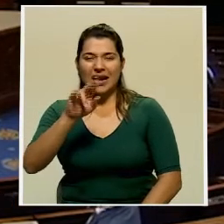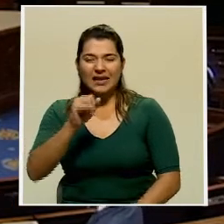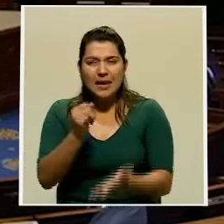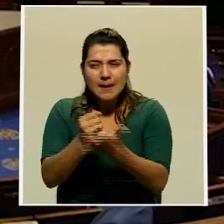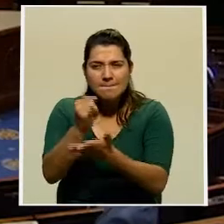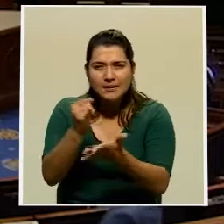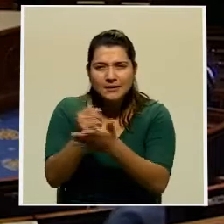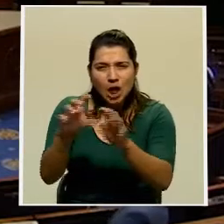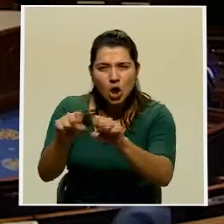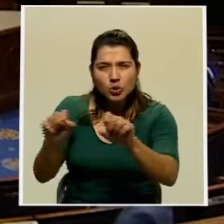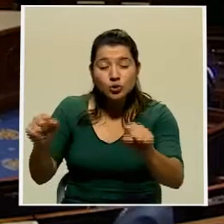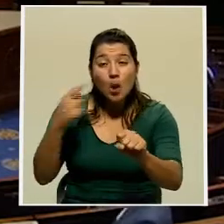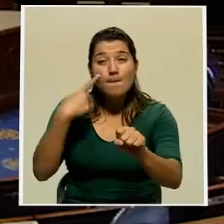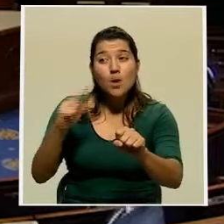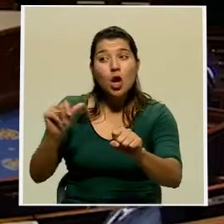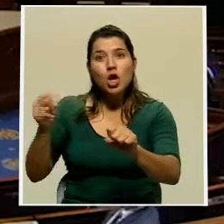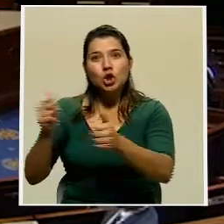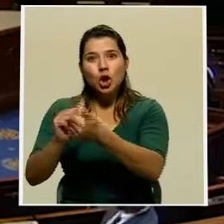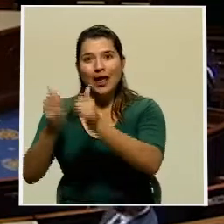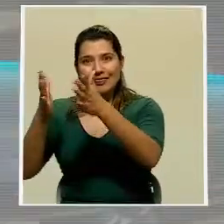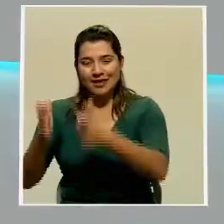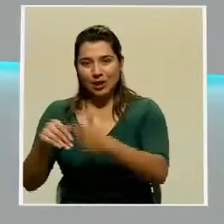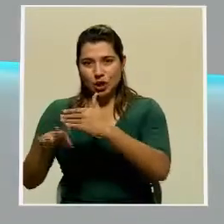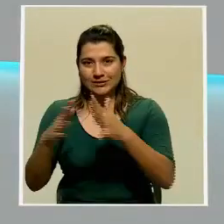rival político Joe Biden.